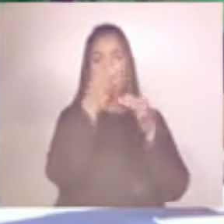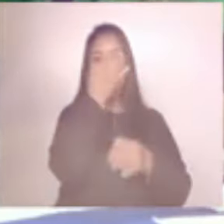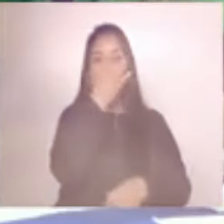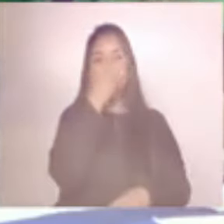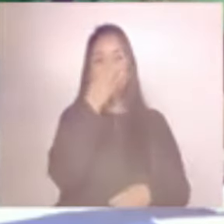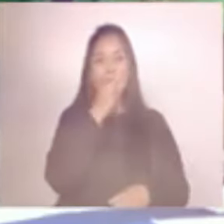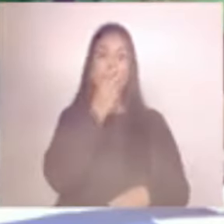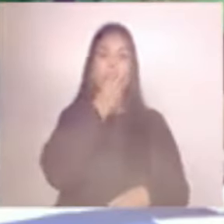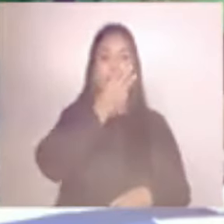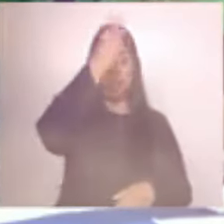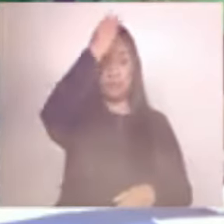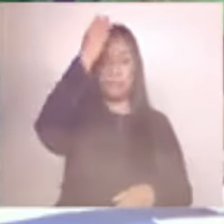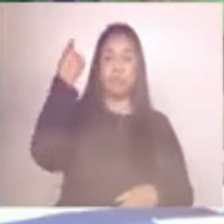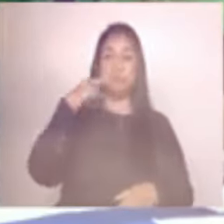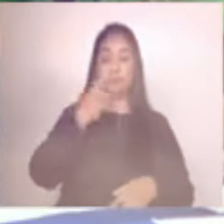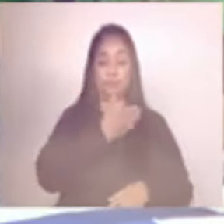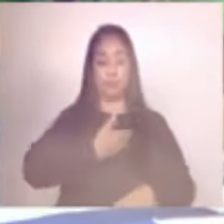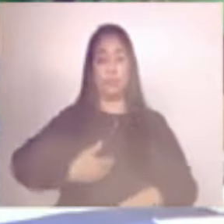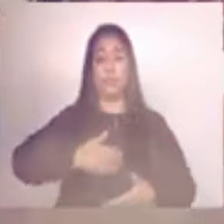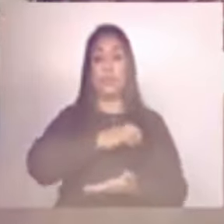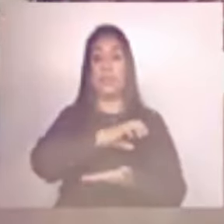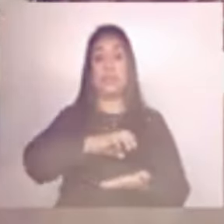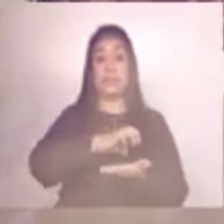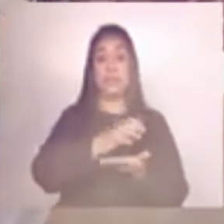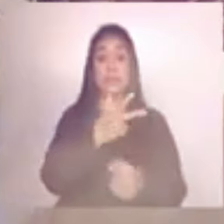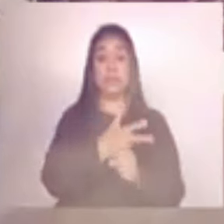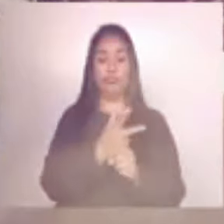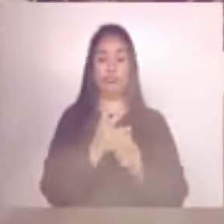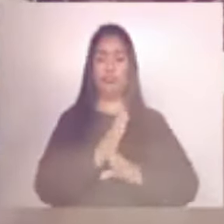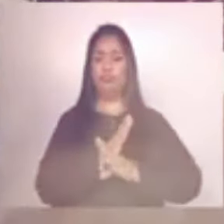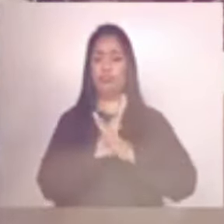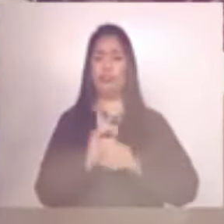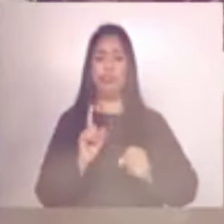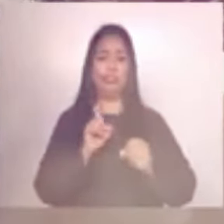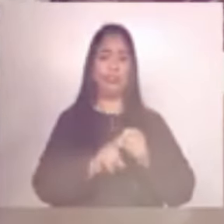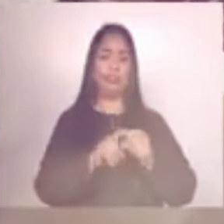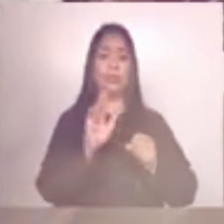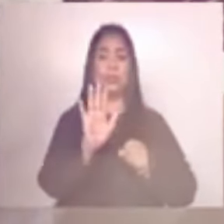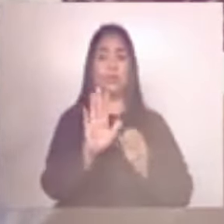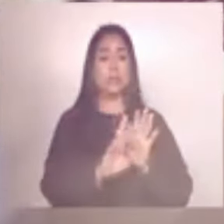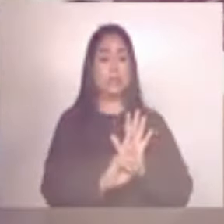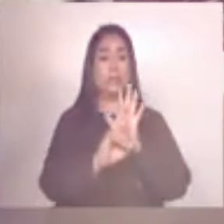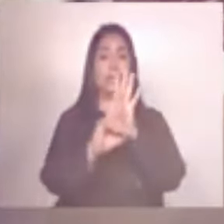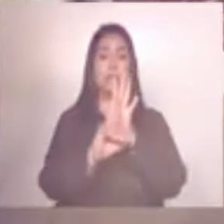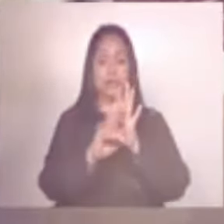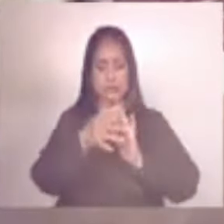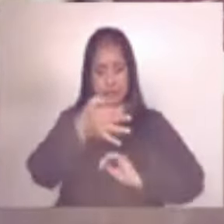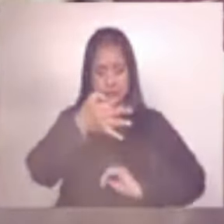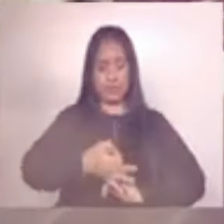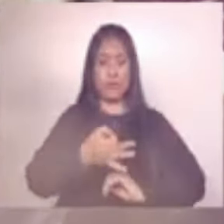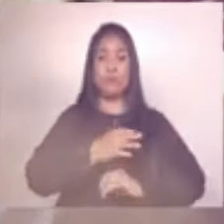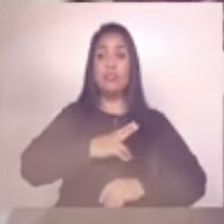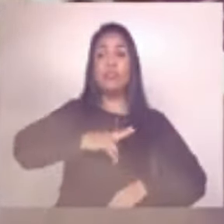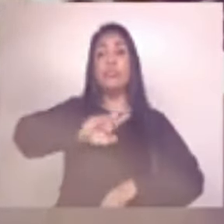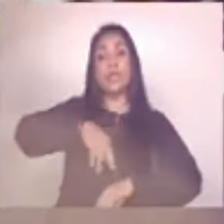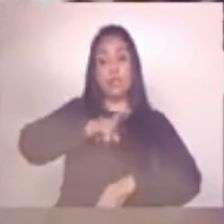que el Estado de Guatemala garantice su participación y su representación legítima a nivel nacional. Entre las